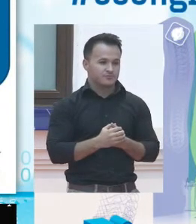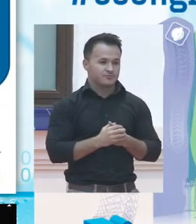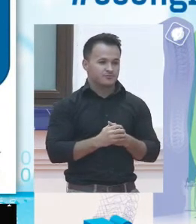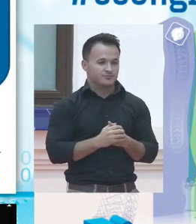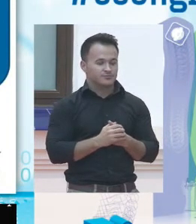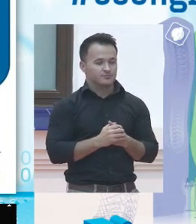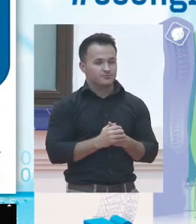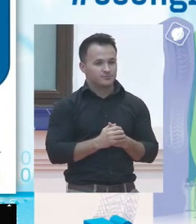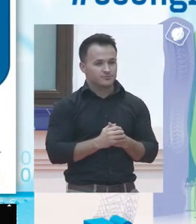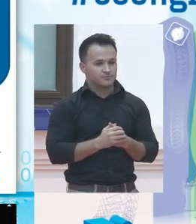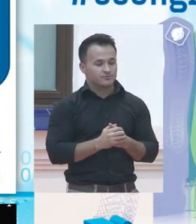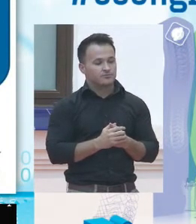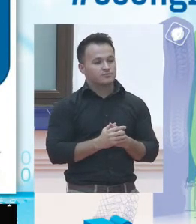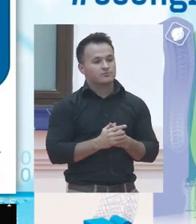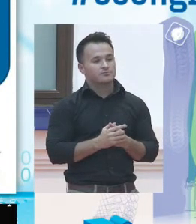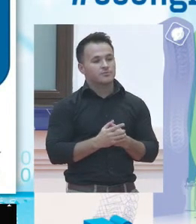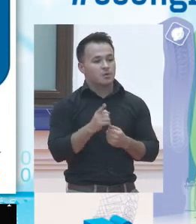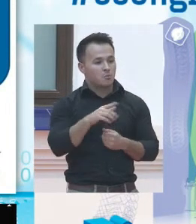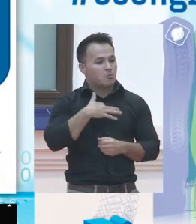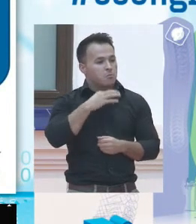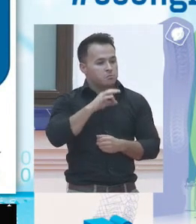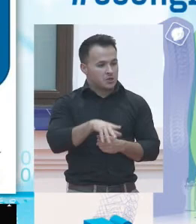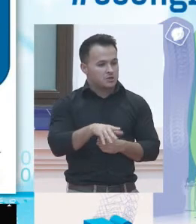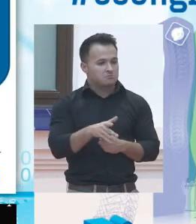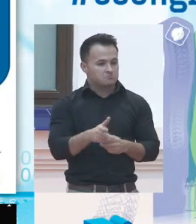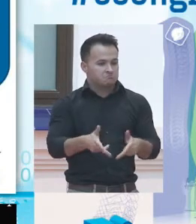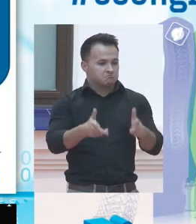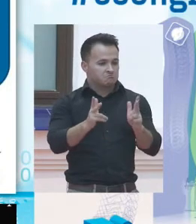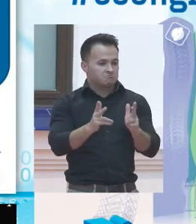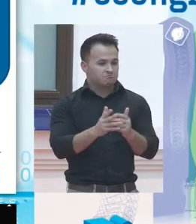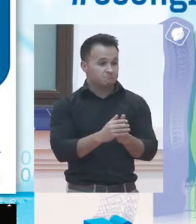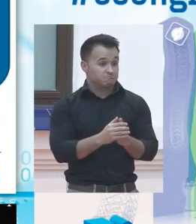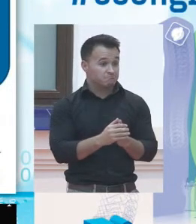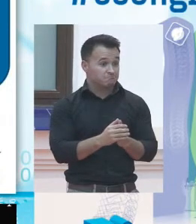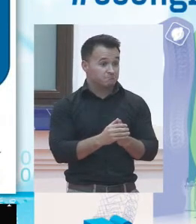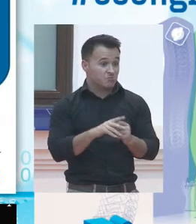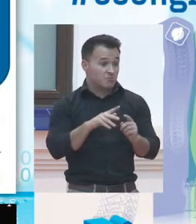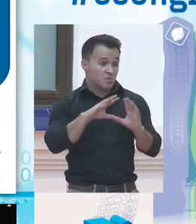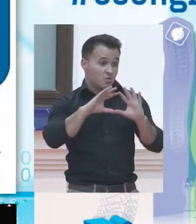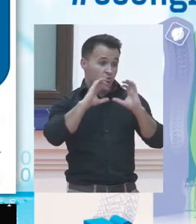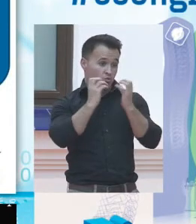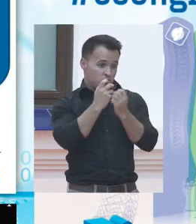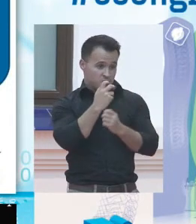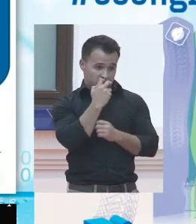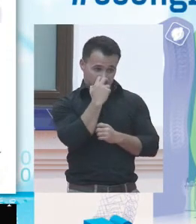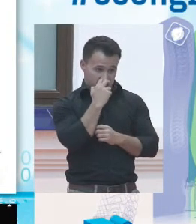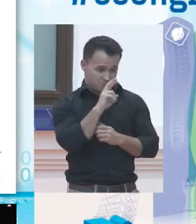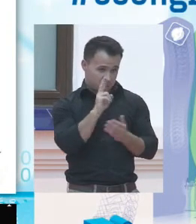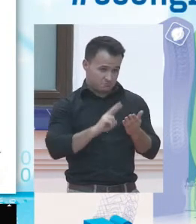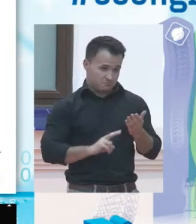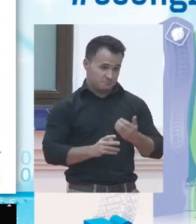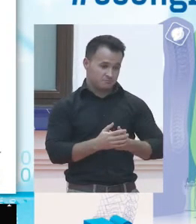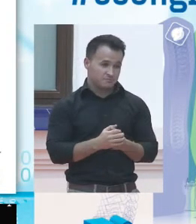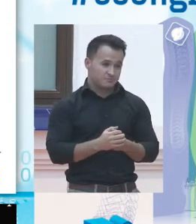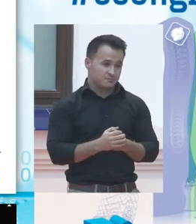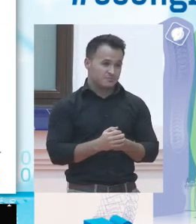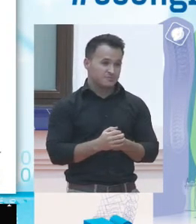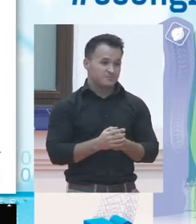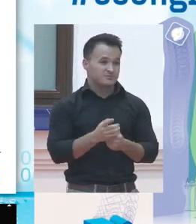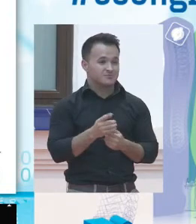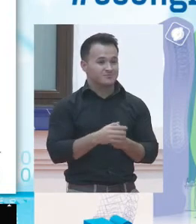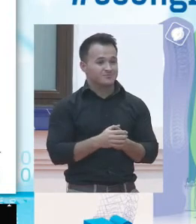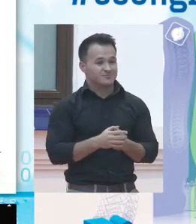confiar. Y os invito a que lo descarguéis porque es un documento muy interesante. También crearon un proyecto llamado Cloud for Europe,